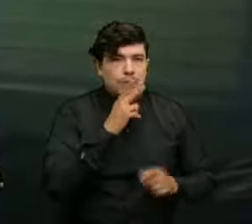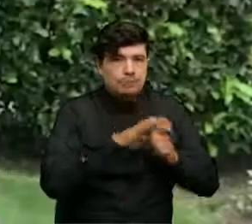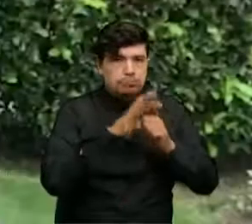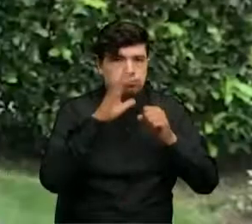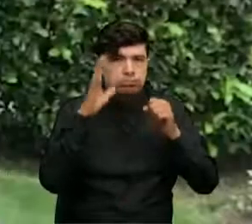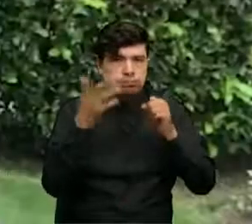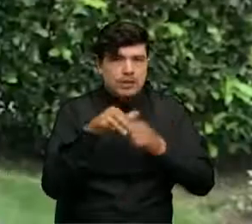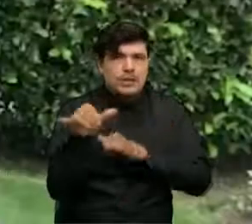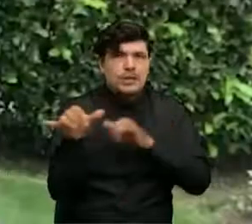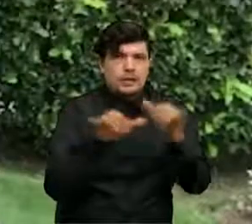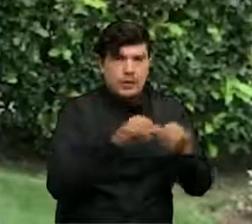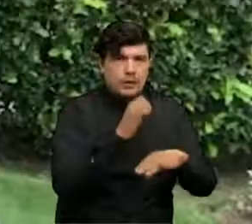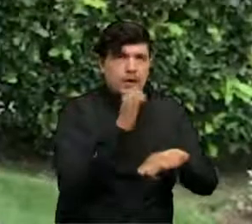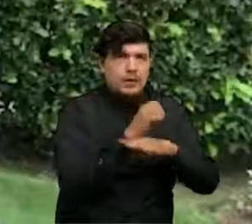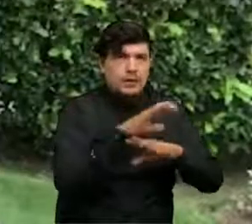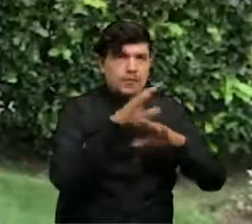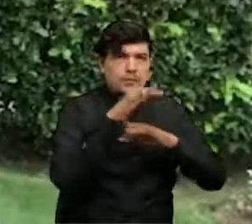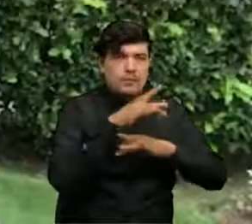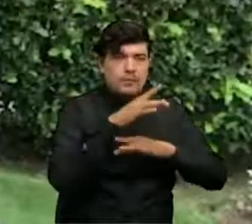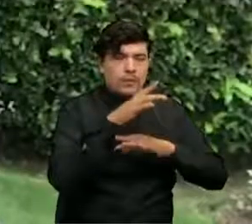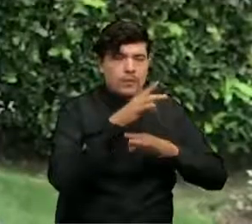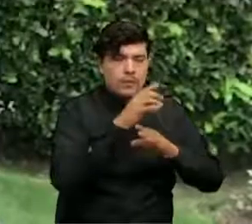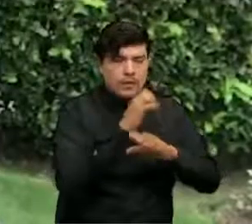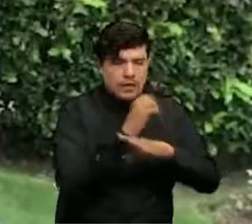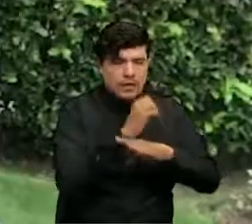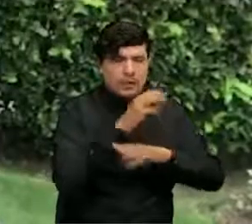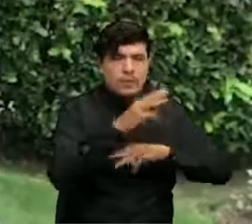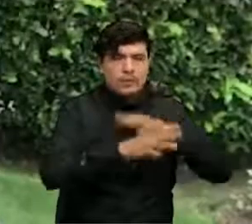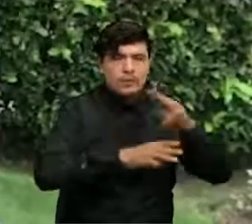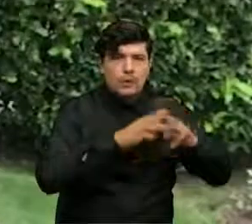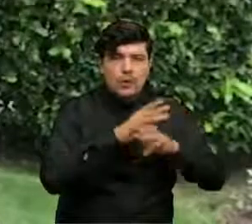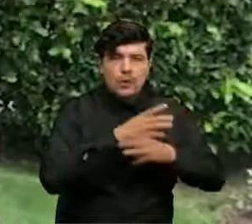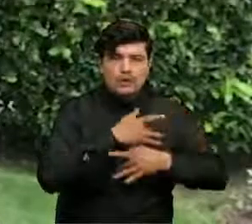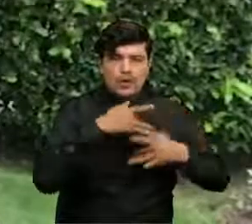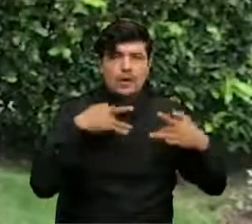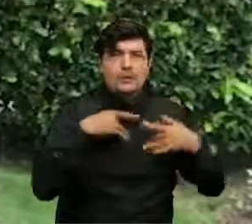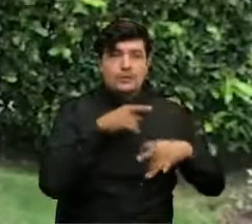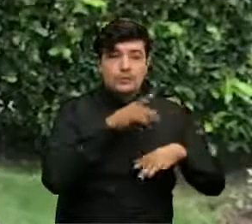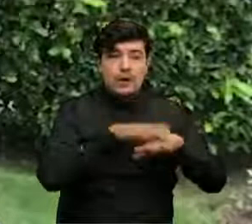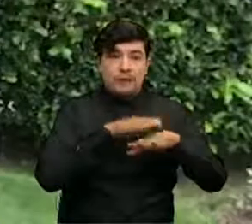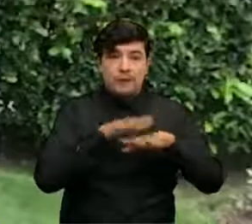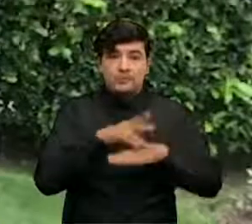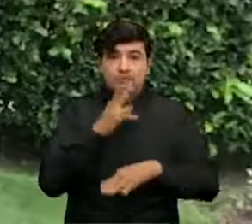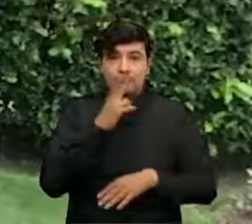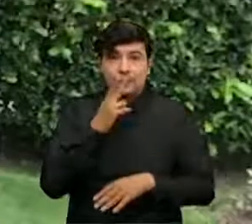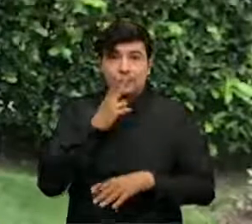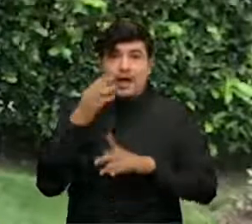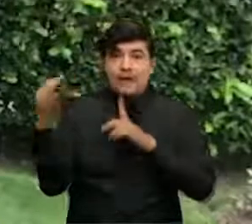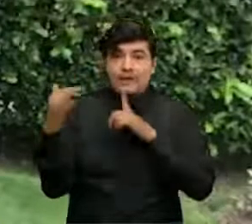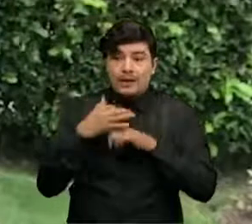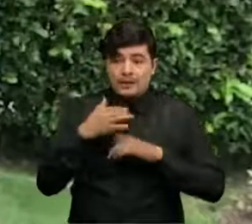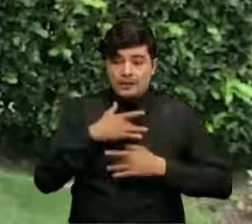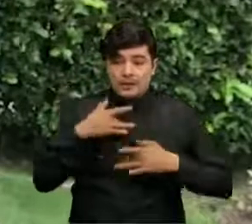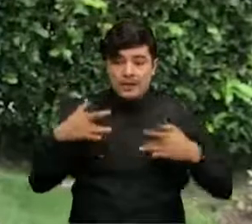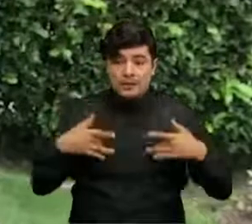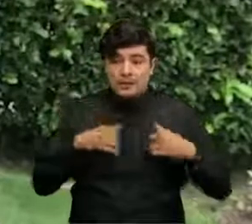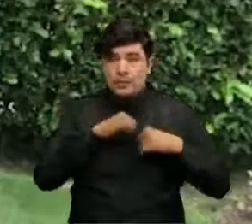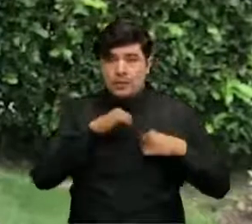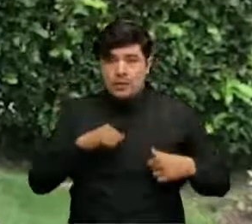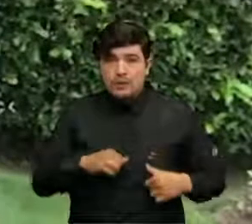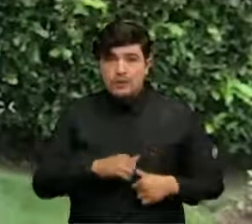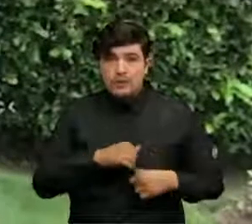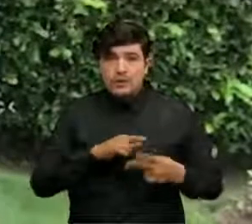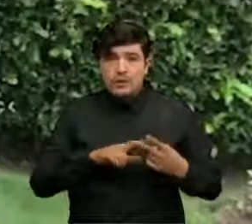la Organización Mundial de la Salud. El tabaquismo es una de las causas de enfermedades